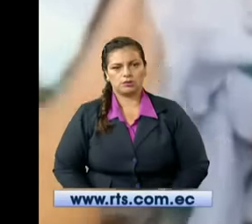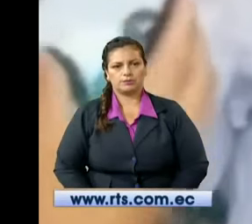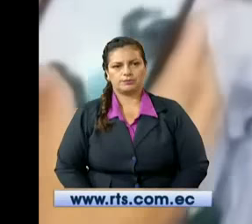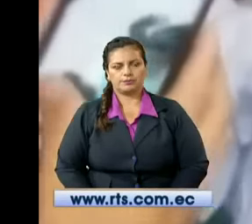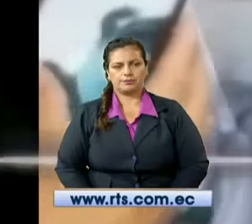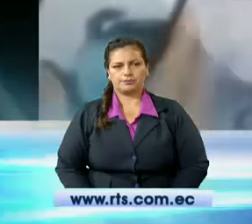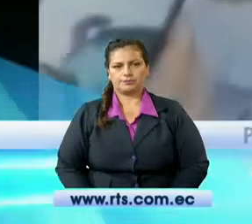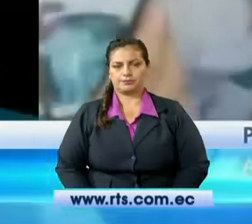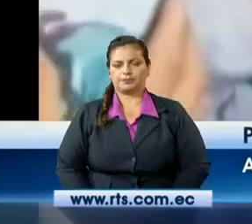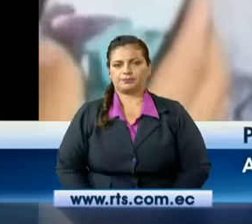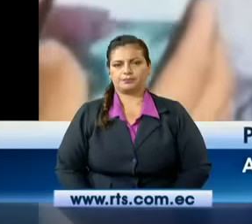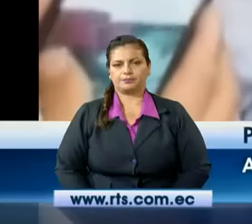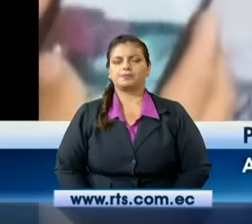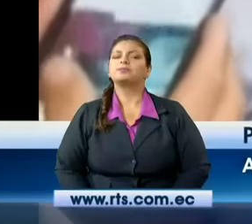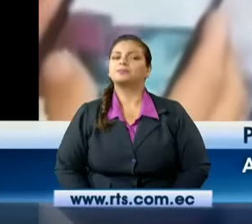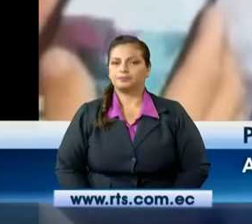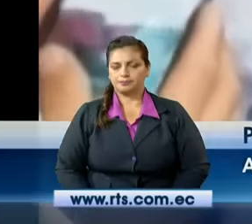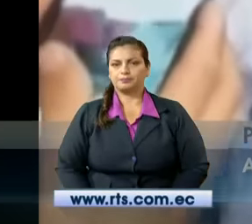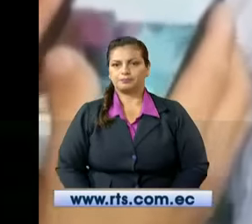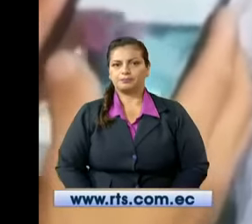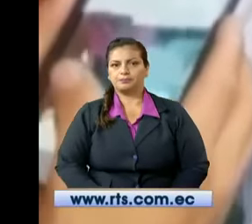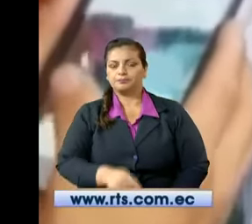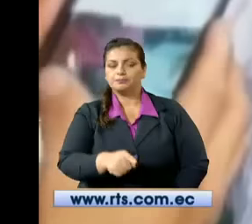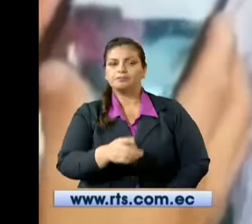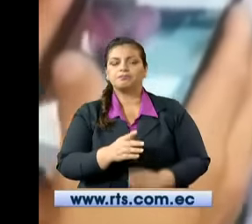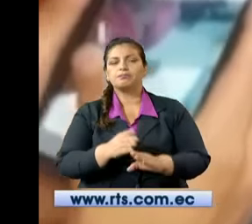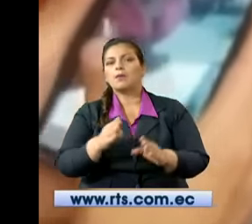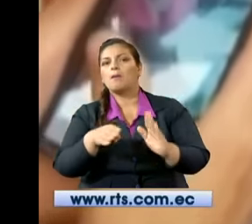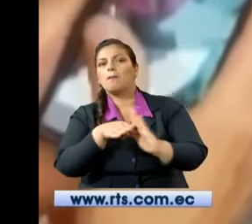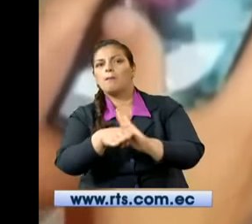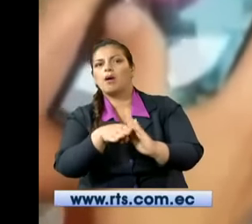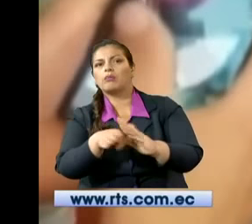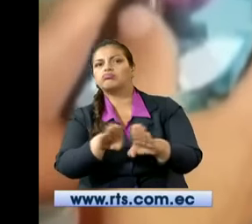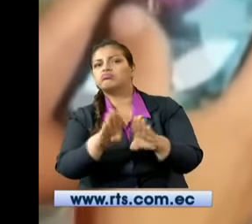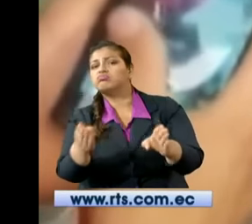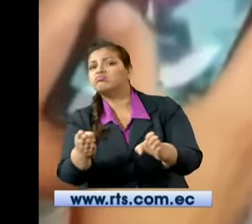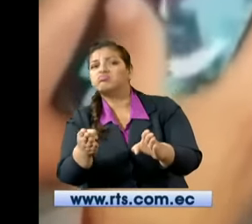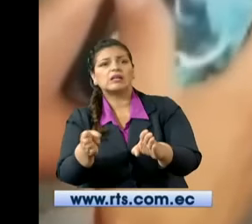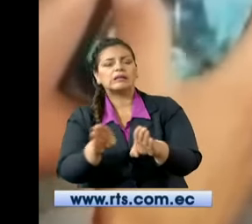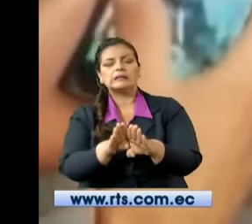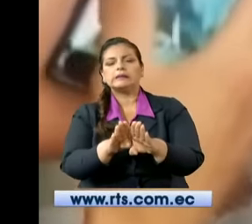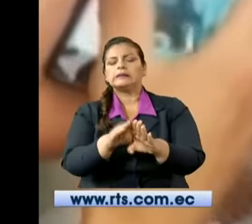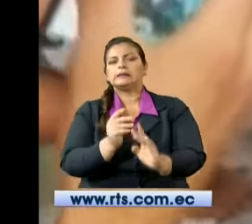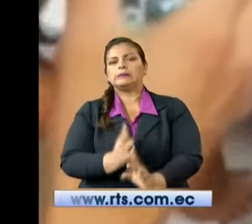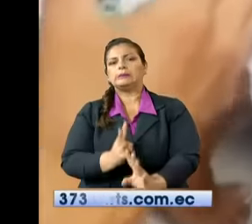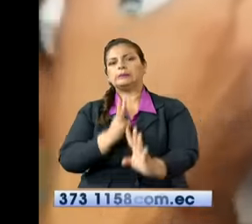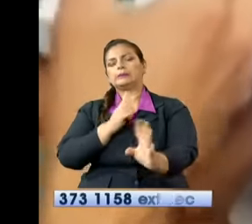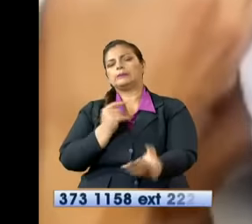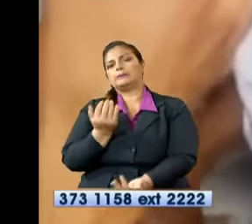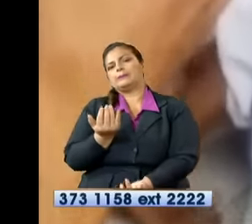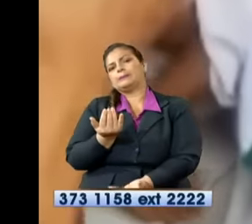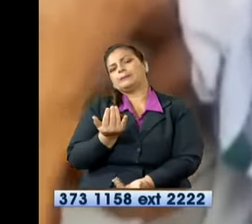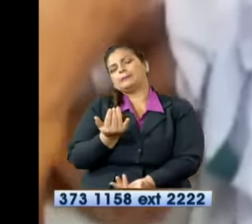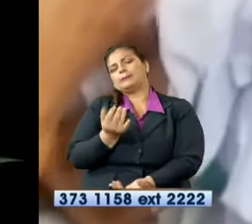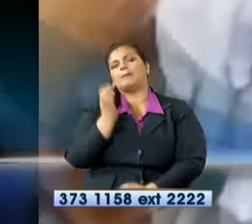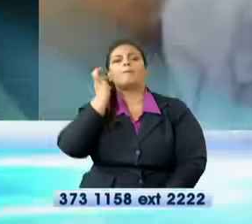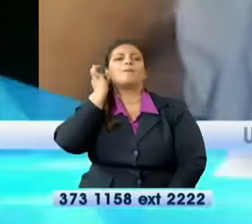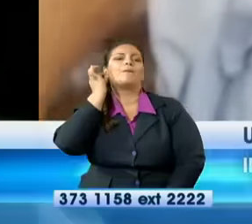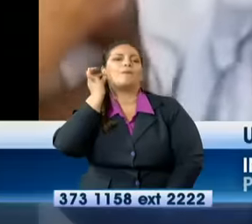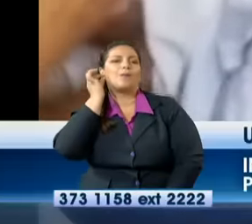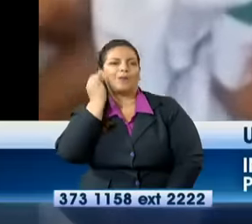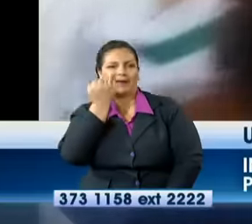Mientras estaba haciendo cola, esperando la apertura del Banco Nacional de Fomento en Puyo, en Pastaza, una mujer indígena quichua dio a luz una